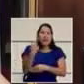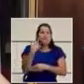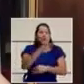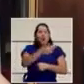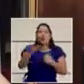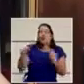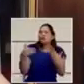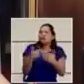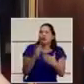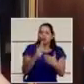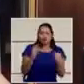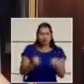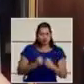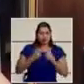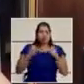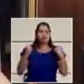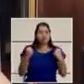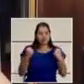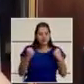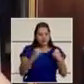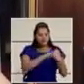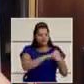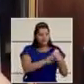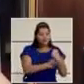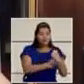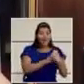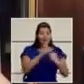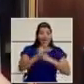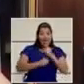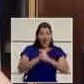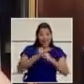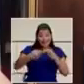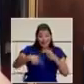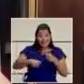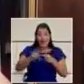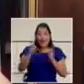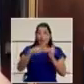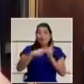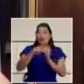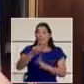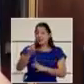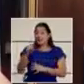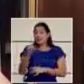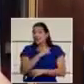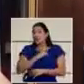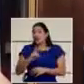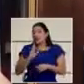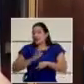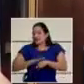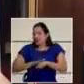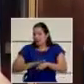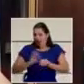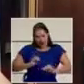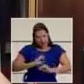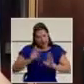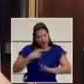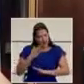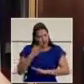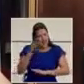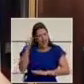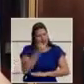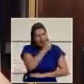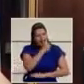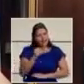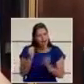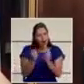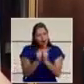tanta, tanta, tanta valentía. Y en 2021, si Dios quiere, por supuesto que estaré allí cantando